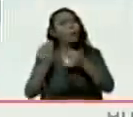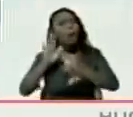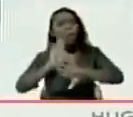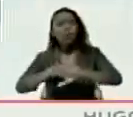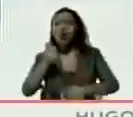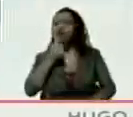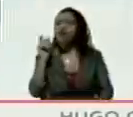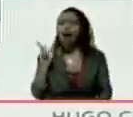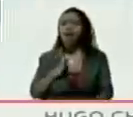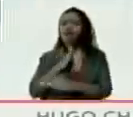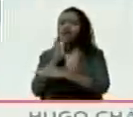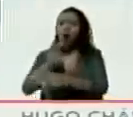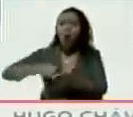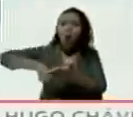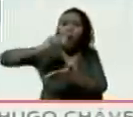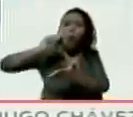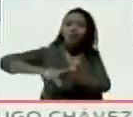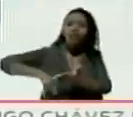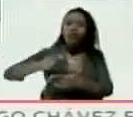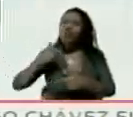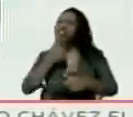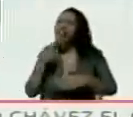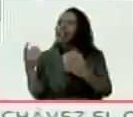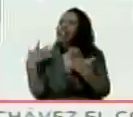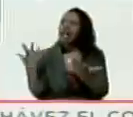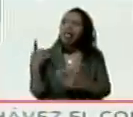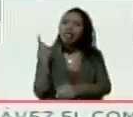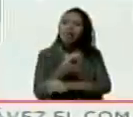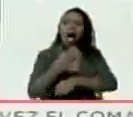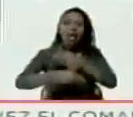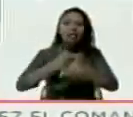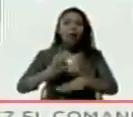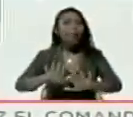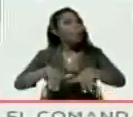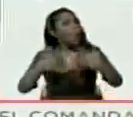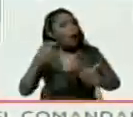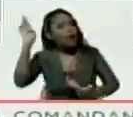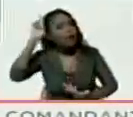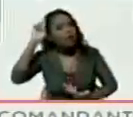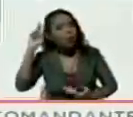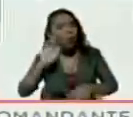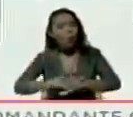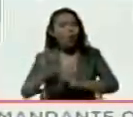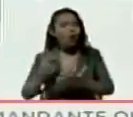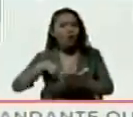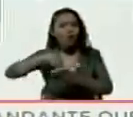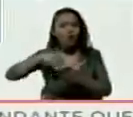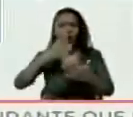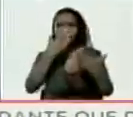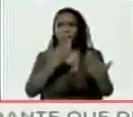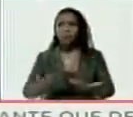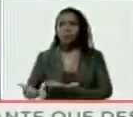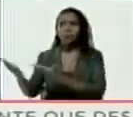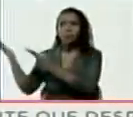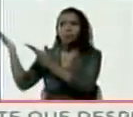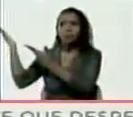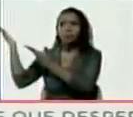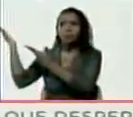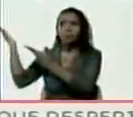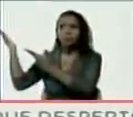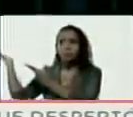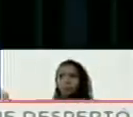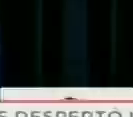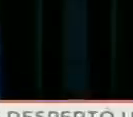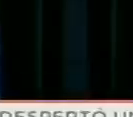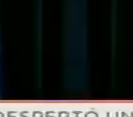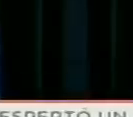quién fue contratado, qué era lo que debía hacer y cuál era la razón por la que fue contratado. Vamos a ver el testimonio de este señor. Adelante,